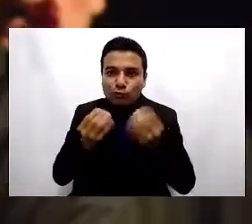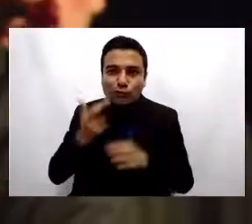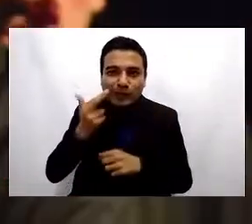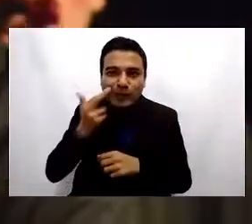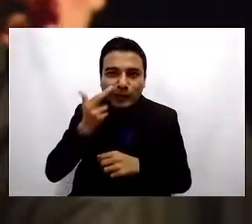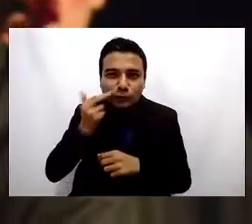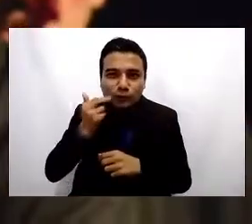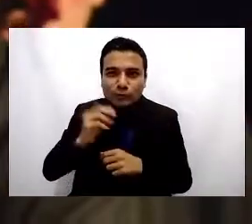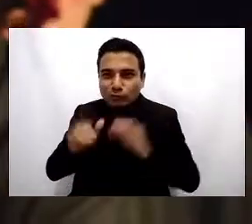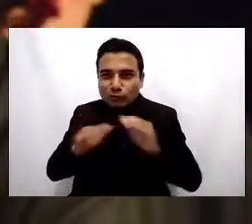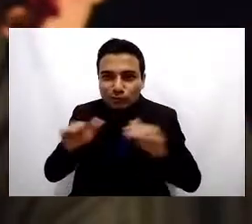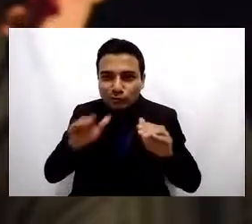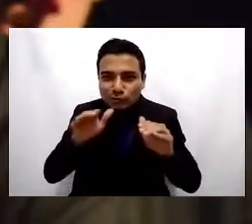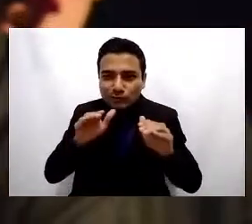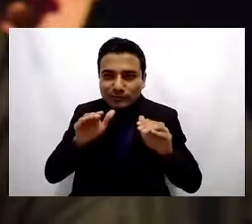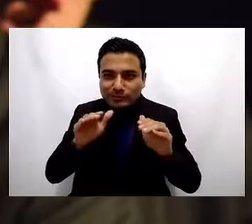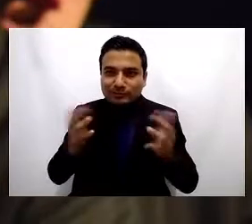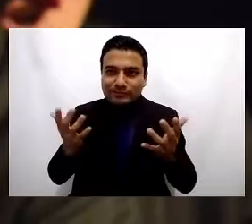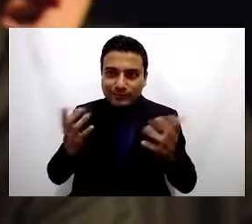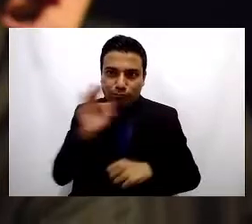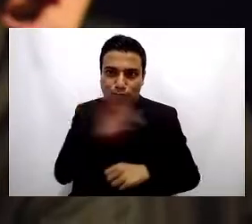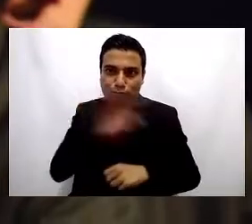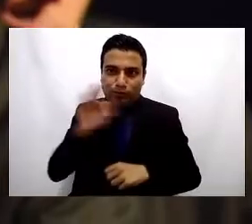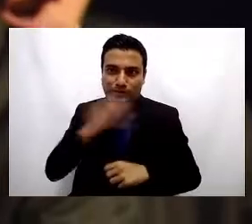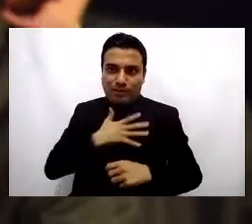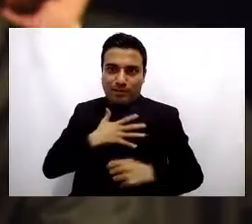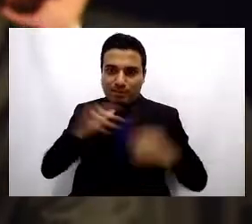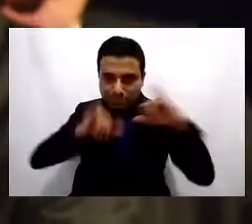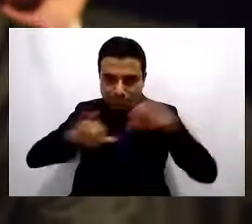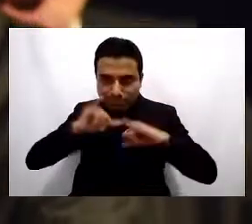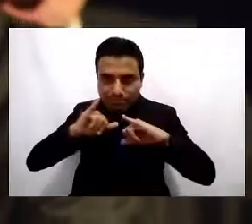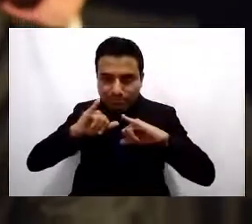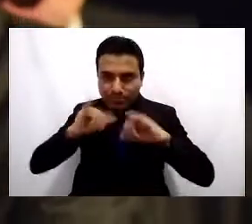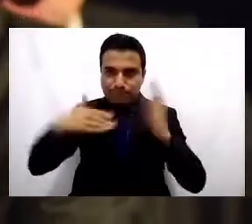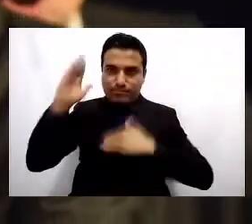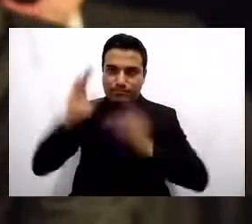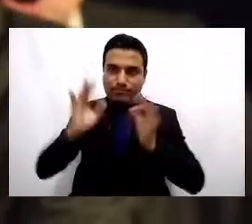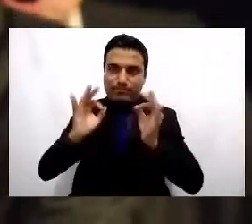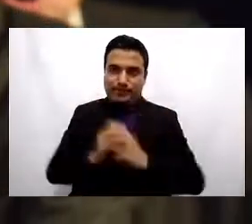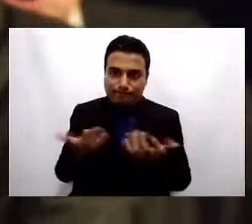a un experimento realizado.